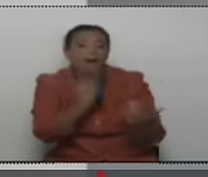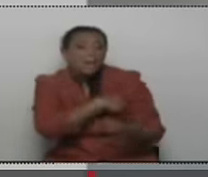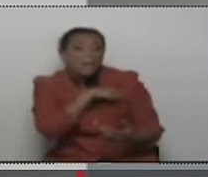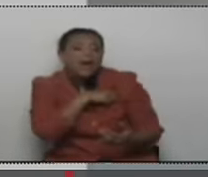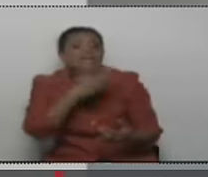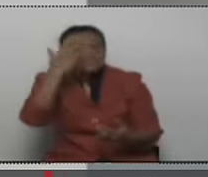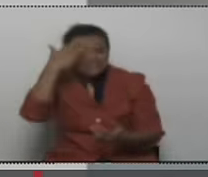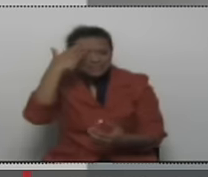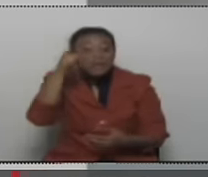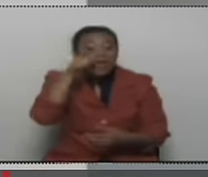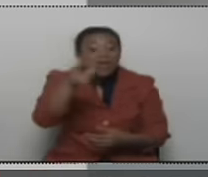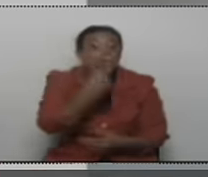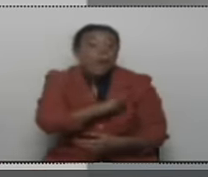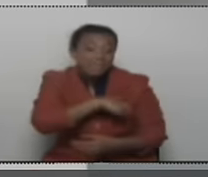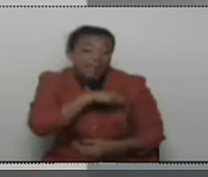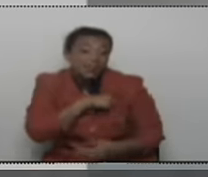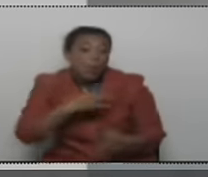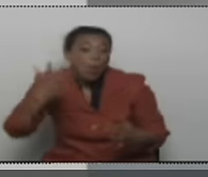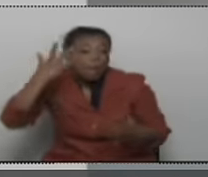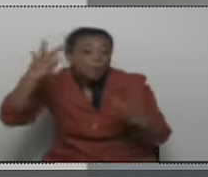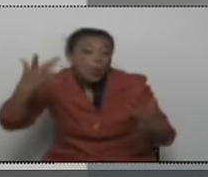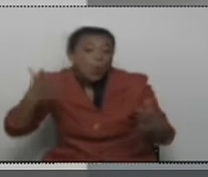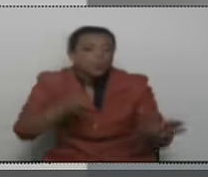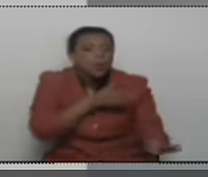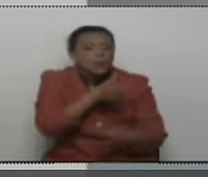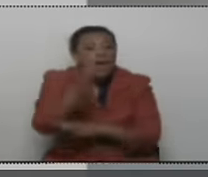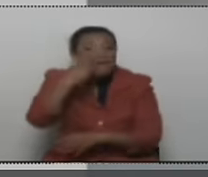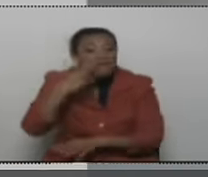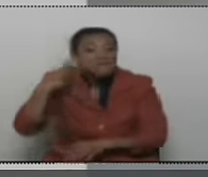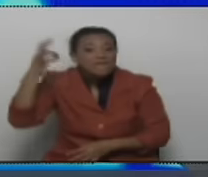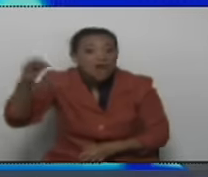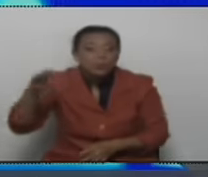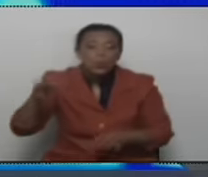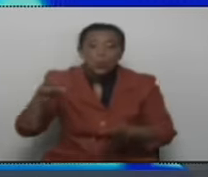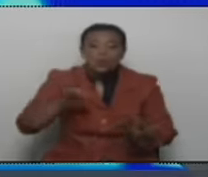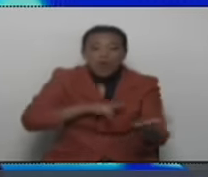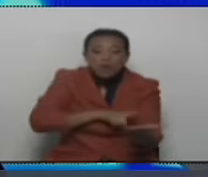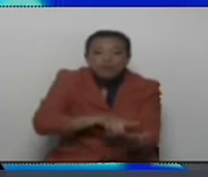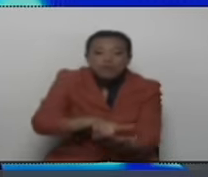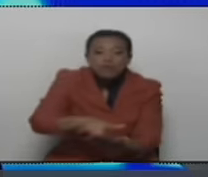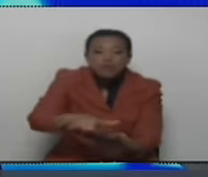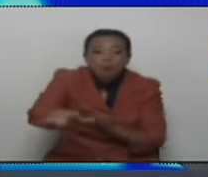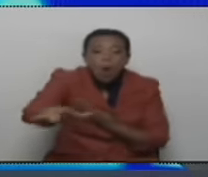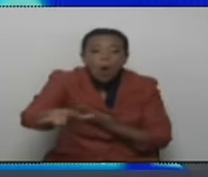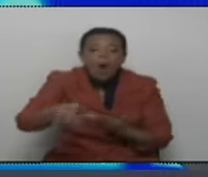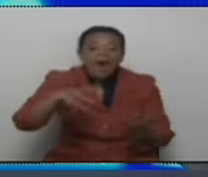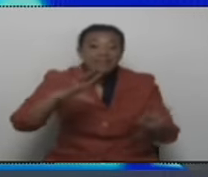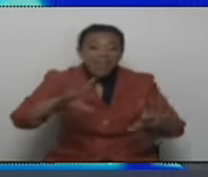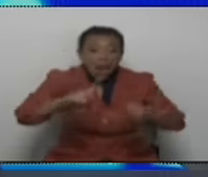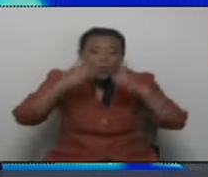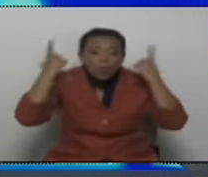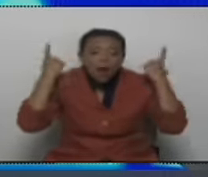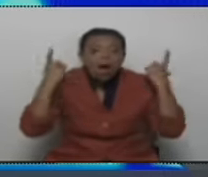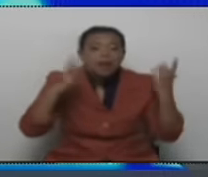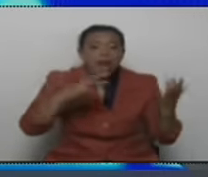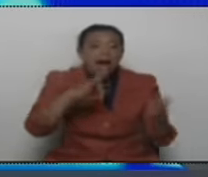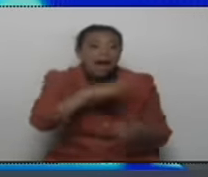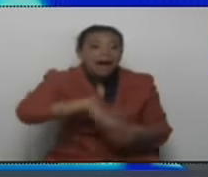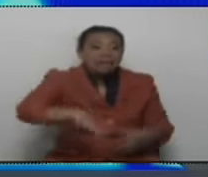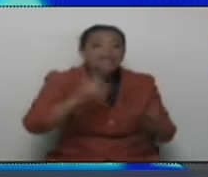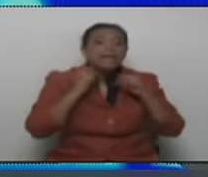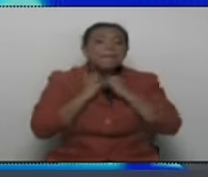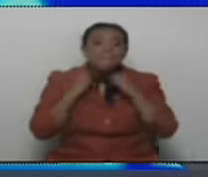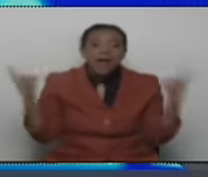el CNI, por ejemplo, que le dio a unos mercenarios franceses la toma del aeropuerto de Maiquetía como tarea de